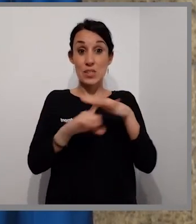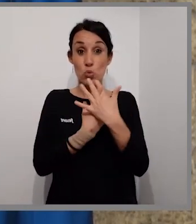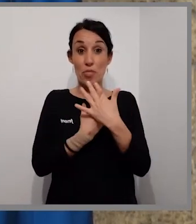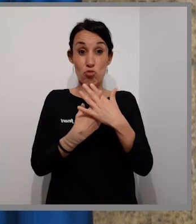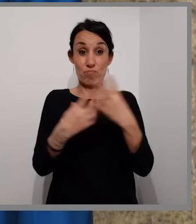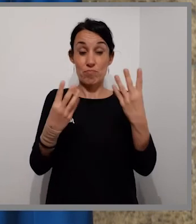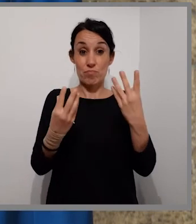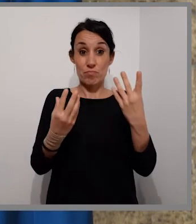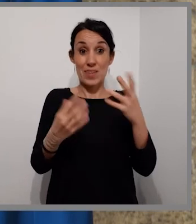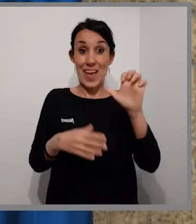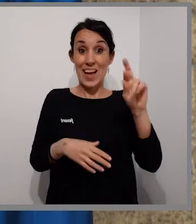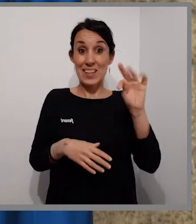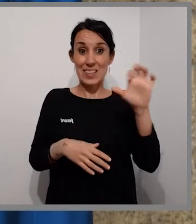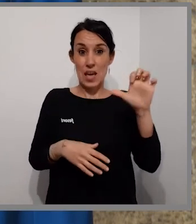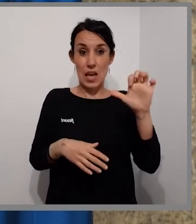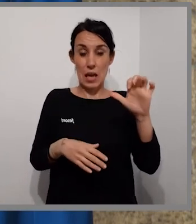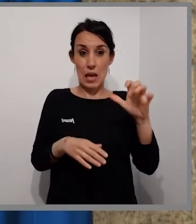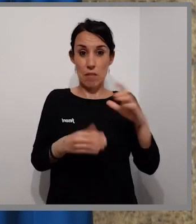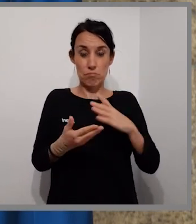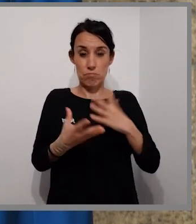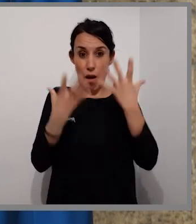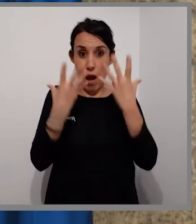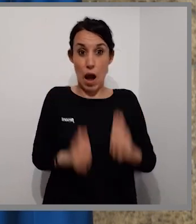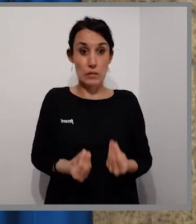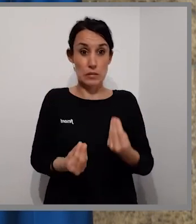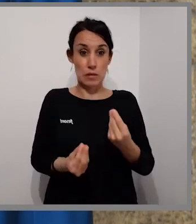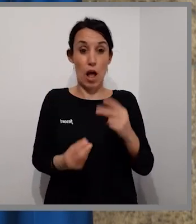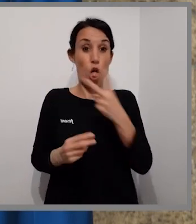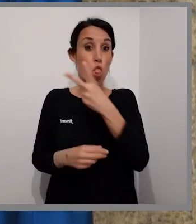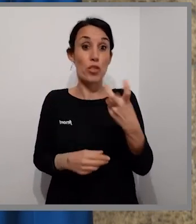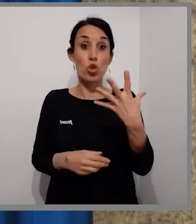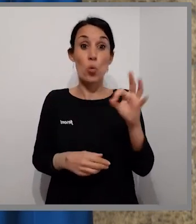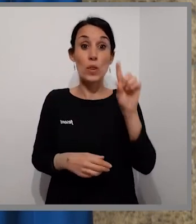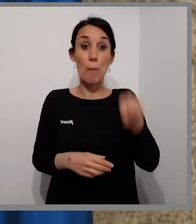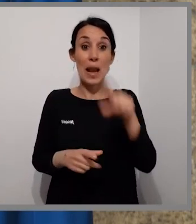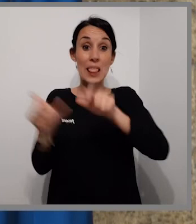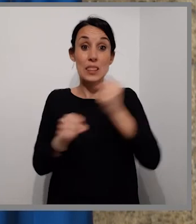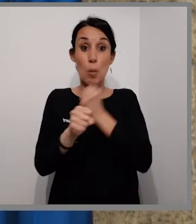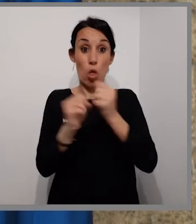este número tan importante de ERTEs, que ya superan ampliamente los